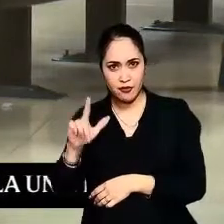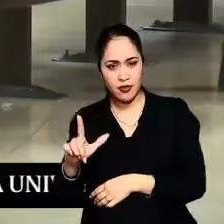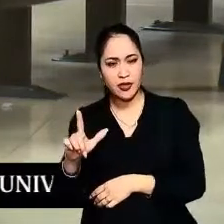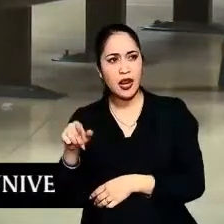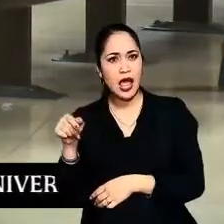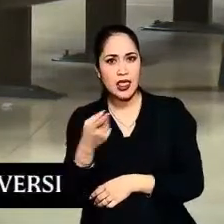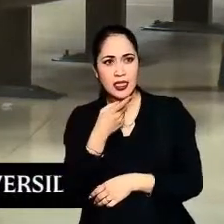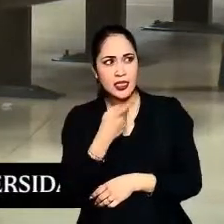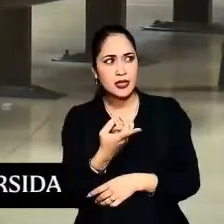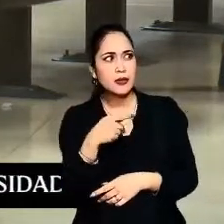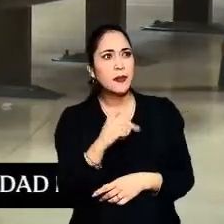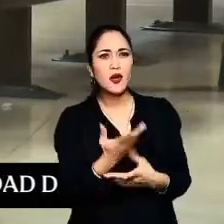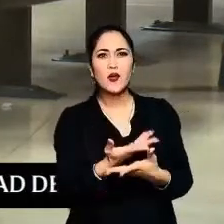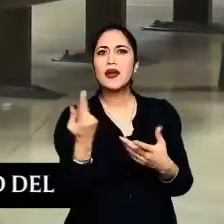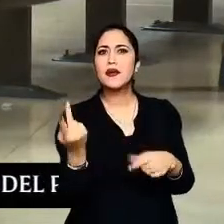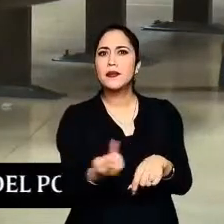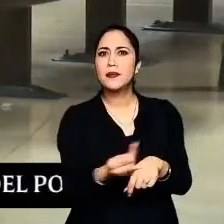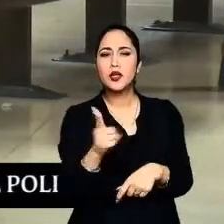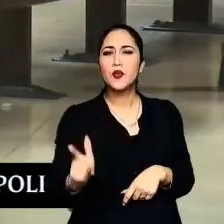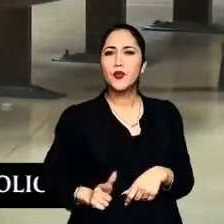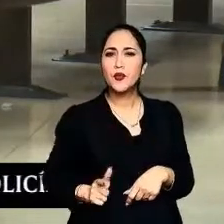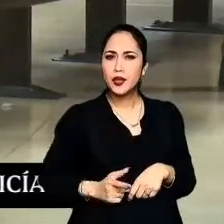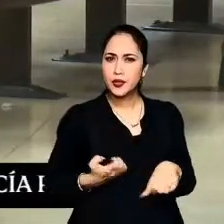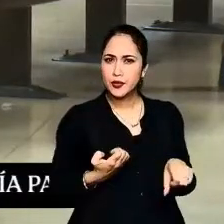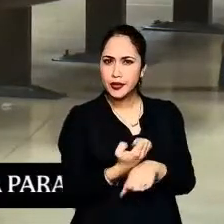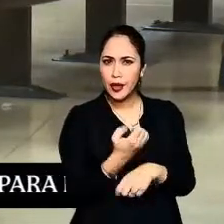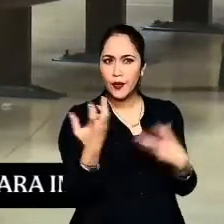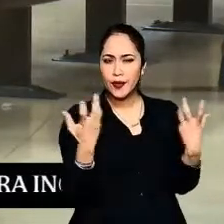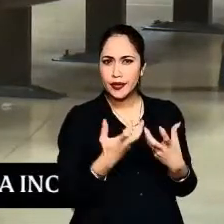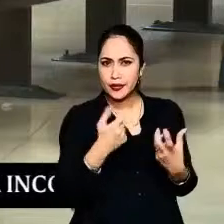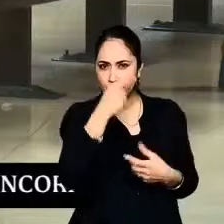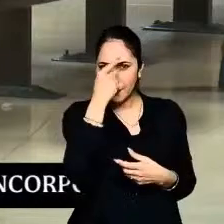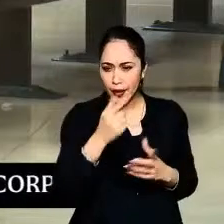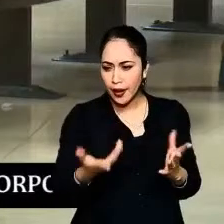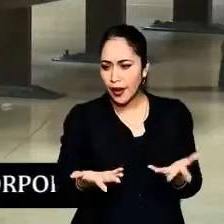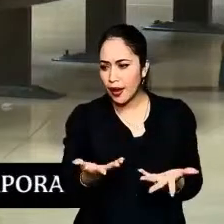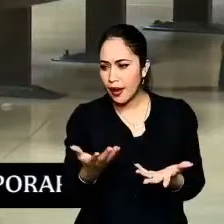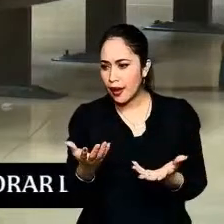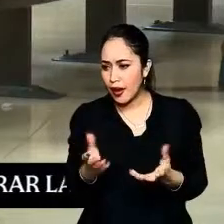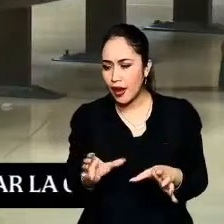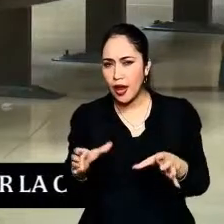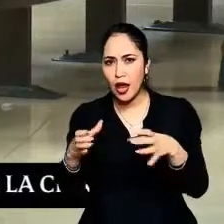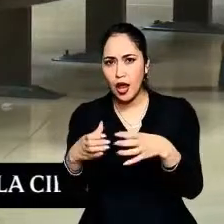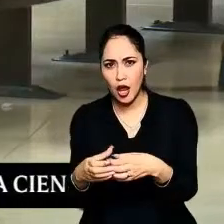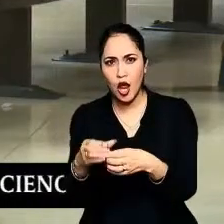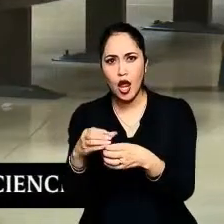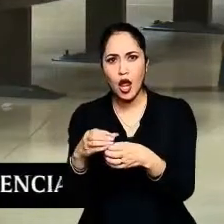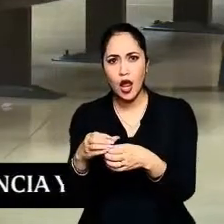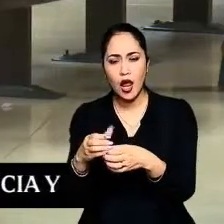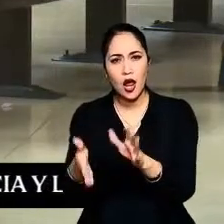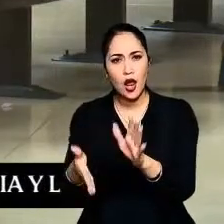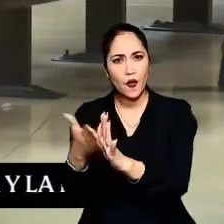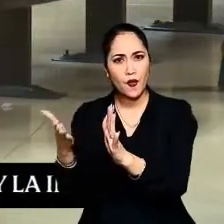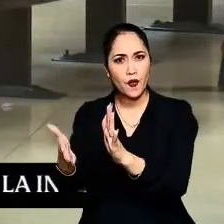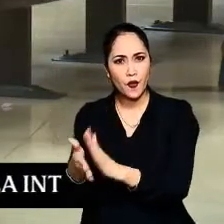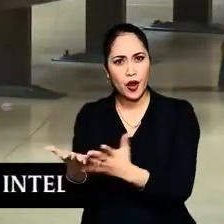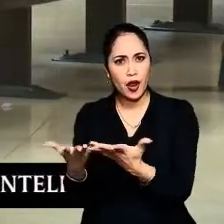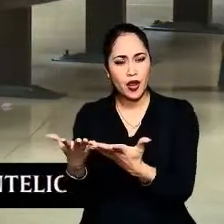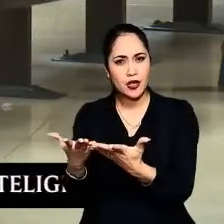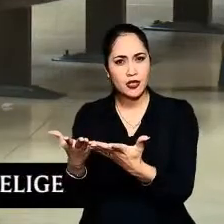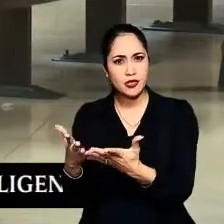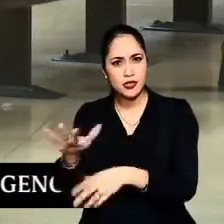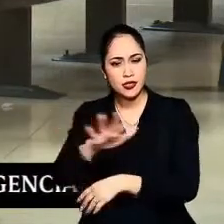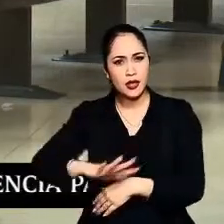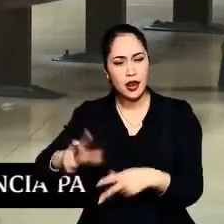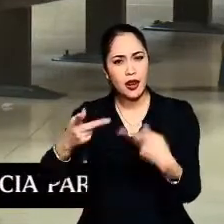de caerse. ¿Qué puede hacer el gobierno del estado, intervenir por obras públicas para que se eviten accidentes o salvaguardar a la ciudadanía en este